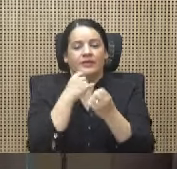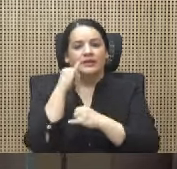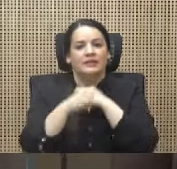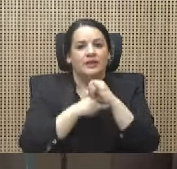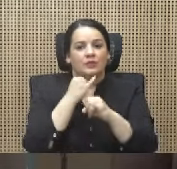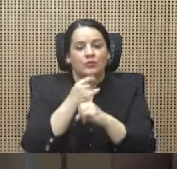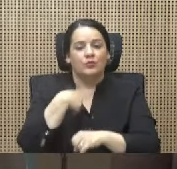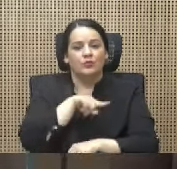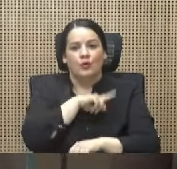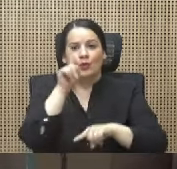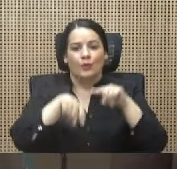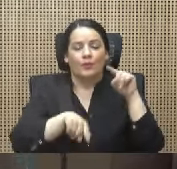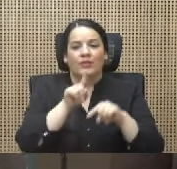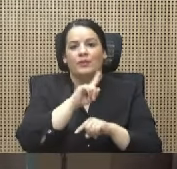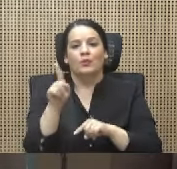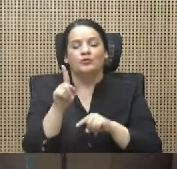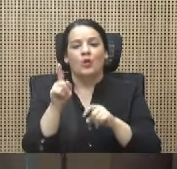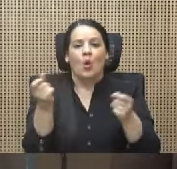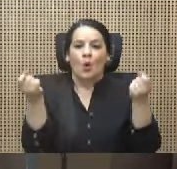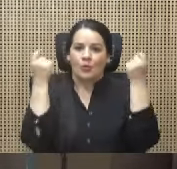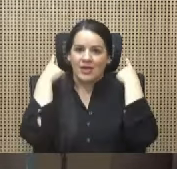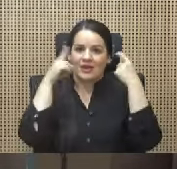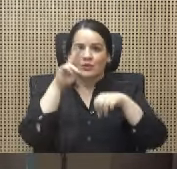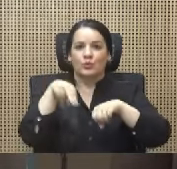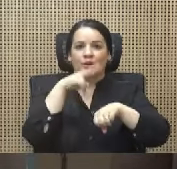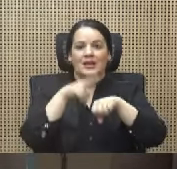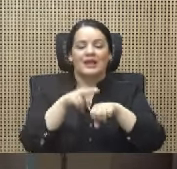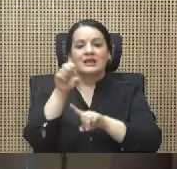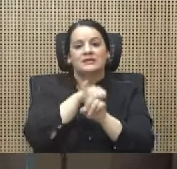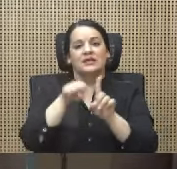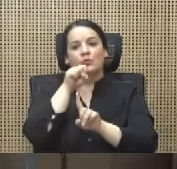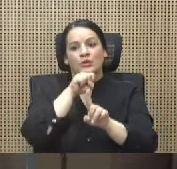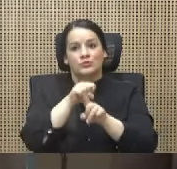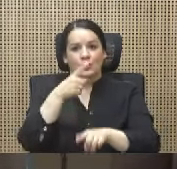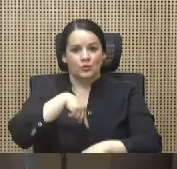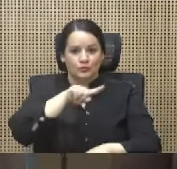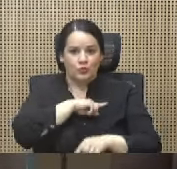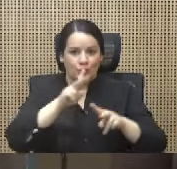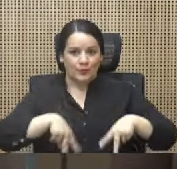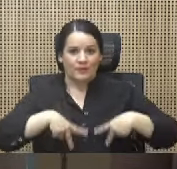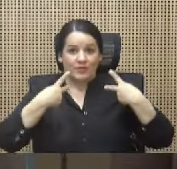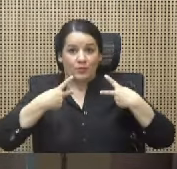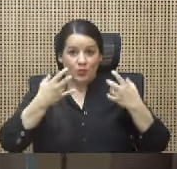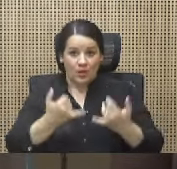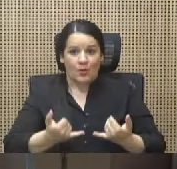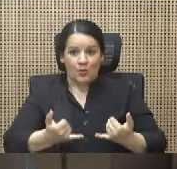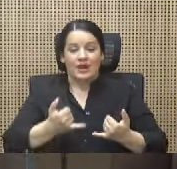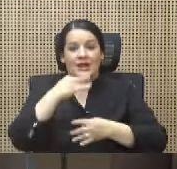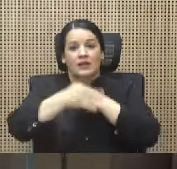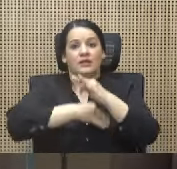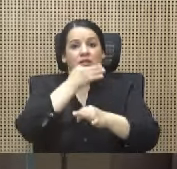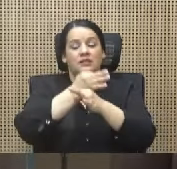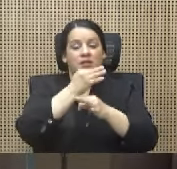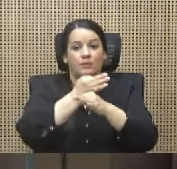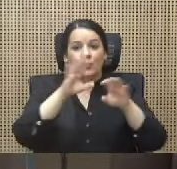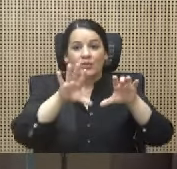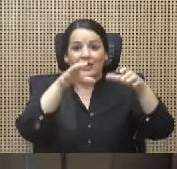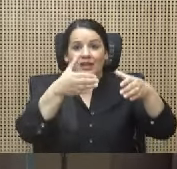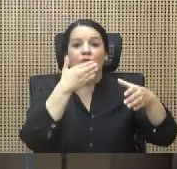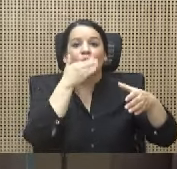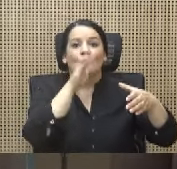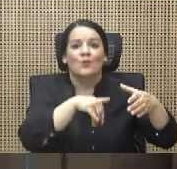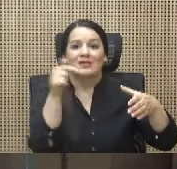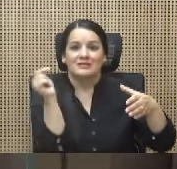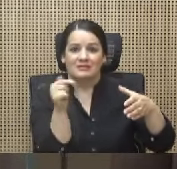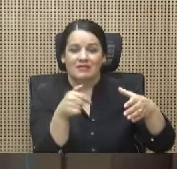obviar la naturaleza del fenómeno que estamos viviendo, del tipo de delincuencia organizada que estamos